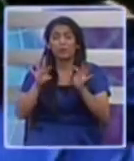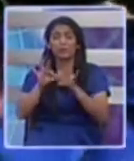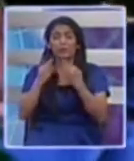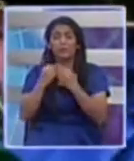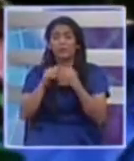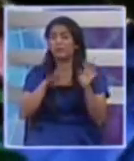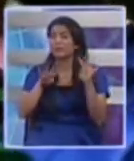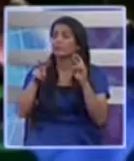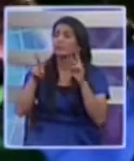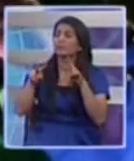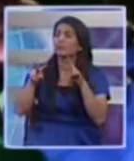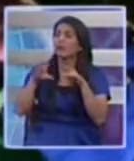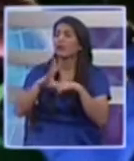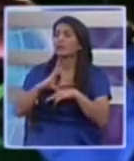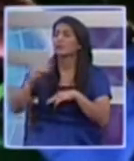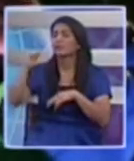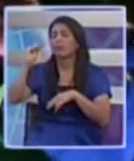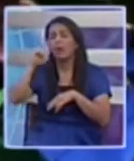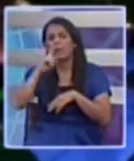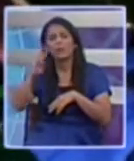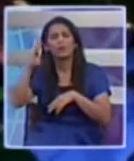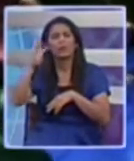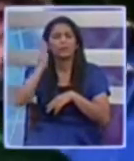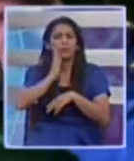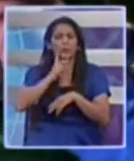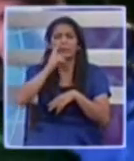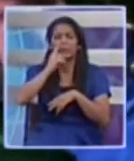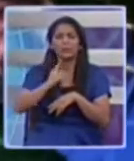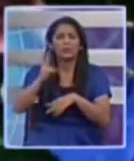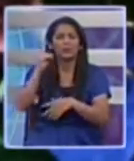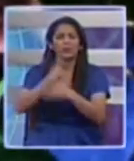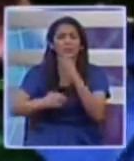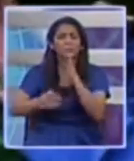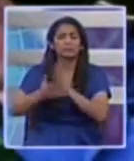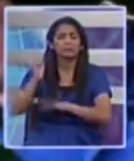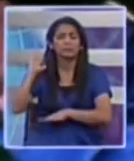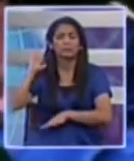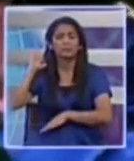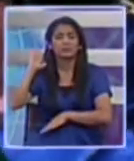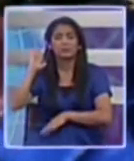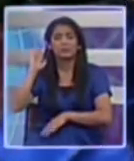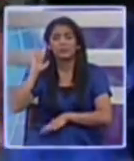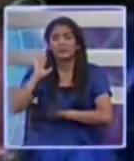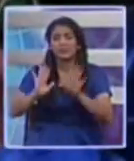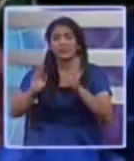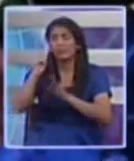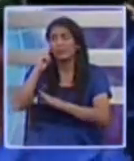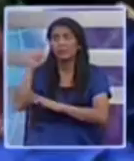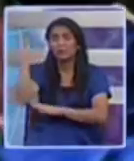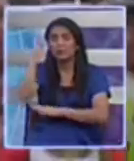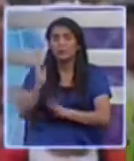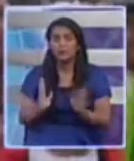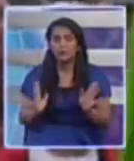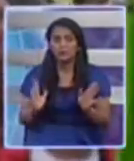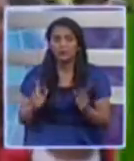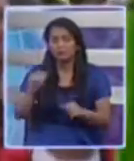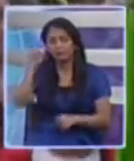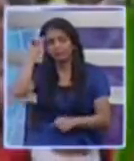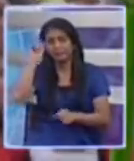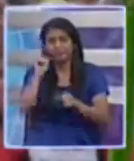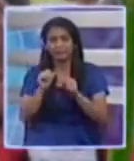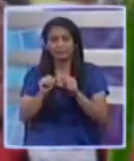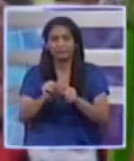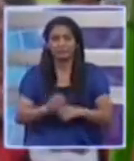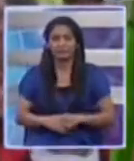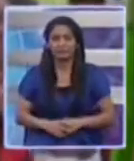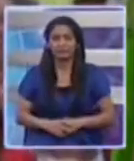veía salir a esposos, a padres, a hijos, para a lo mejor no volverles a ver nunca más? Ante varias